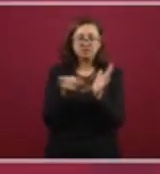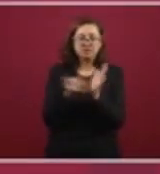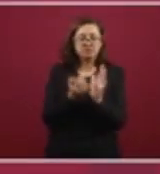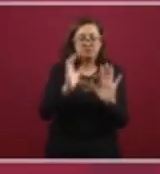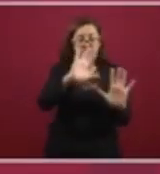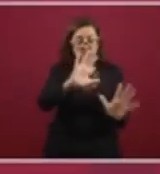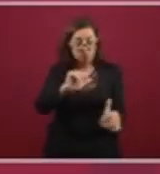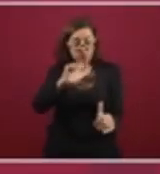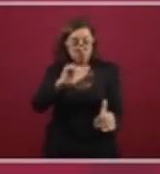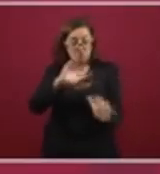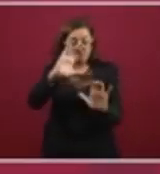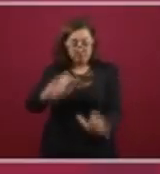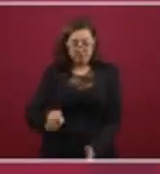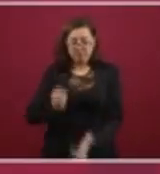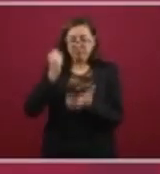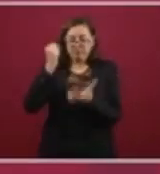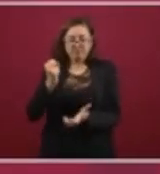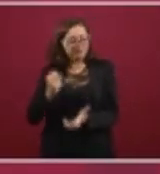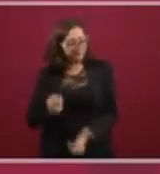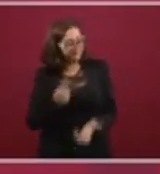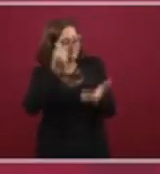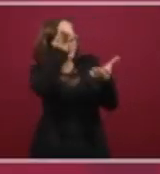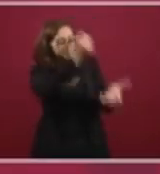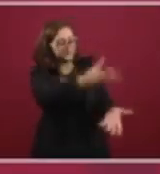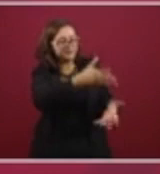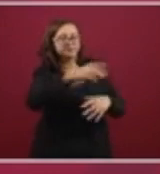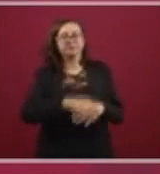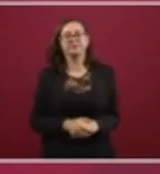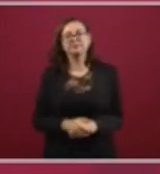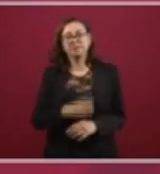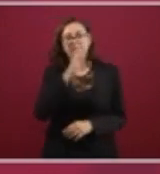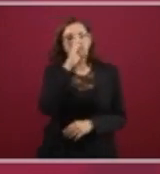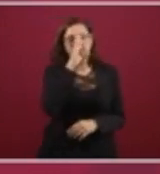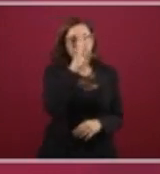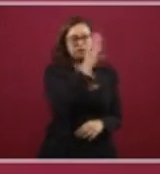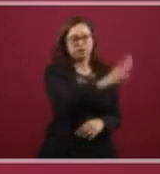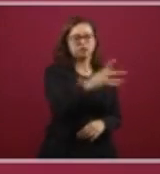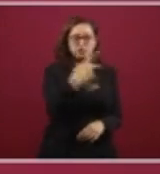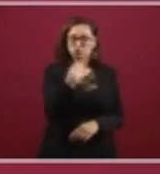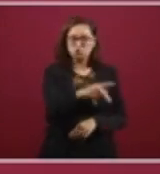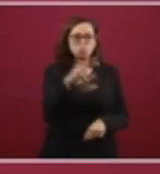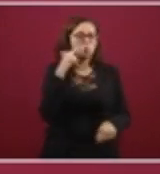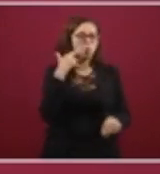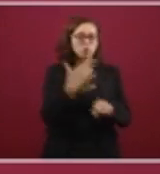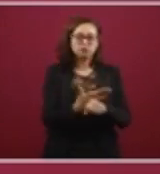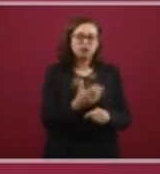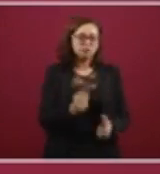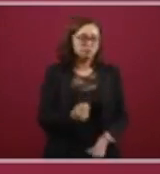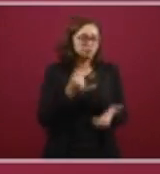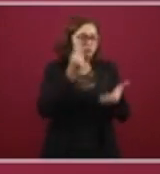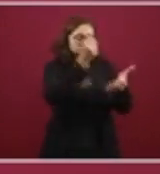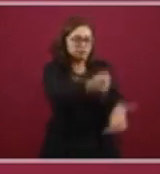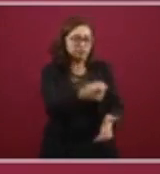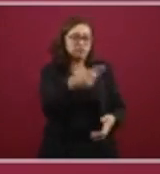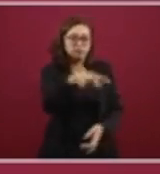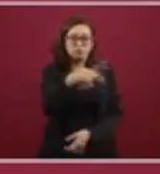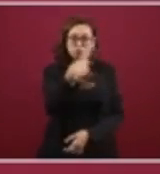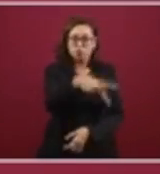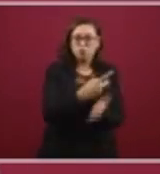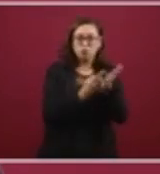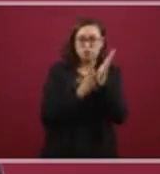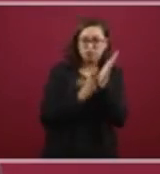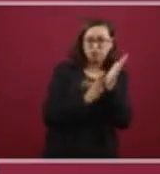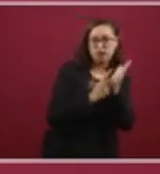directa a las comunidades mineras lo que les corresponde de ese impuesto y